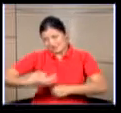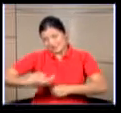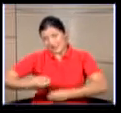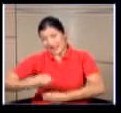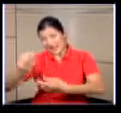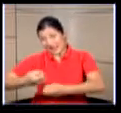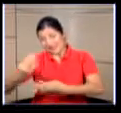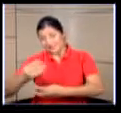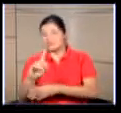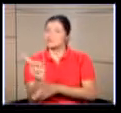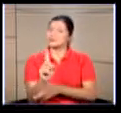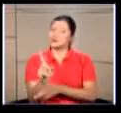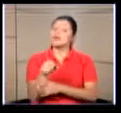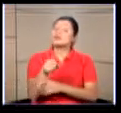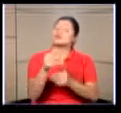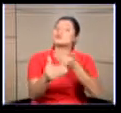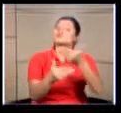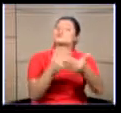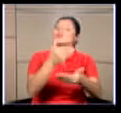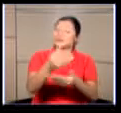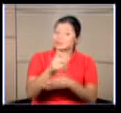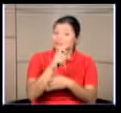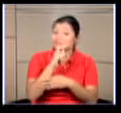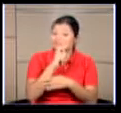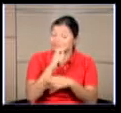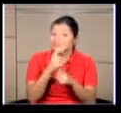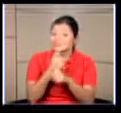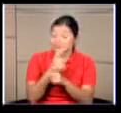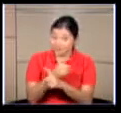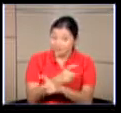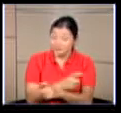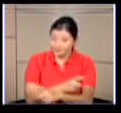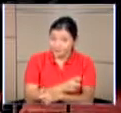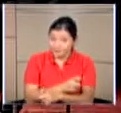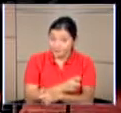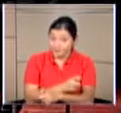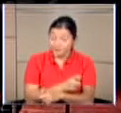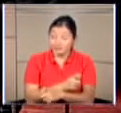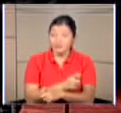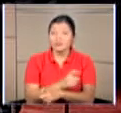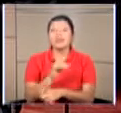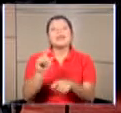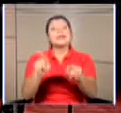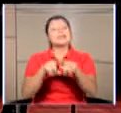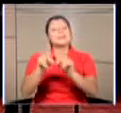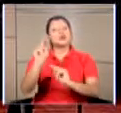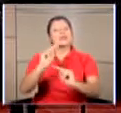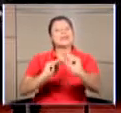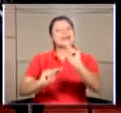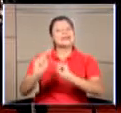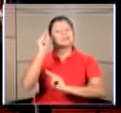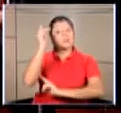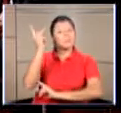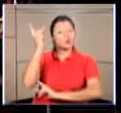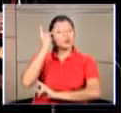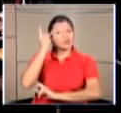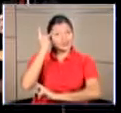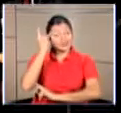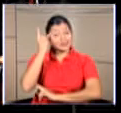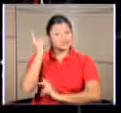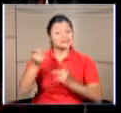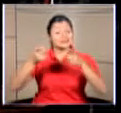que envuelve tanto una técnica determinada desde el punto de vista financiero, como una negociación política que se da fundamentalmente a